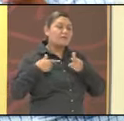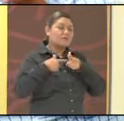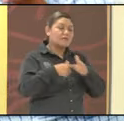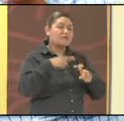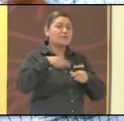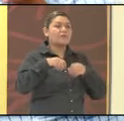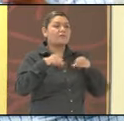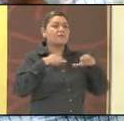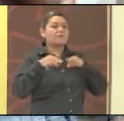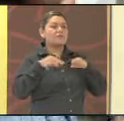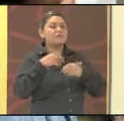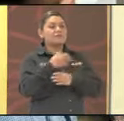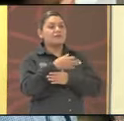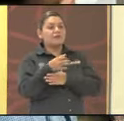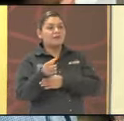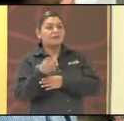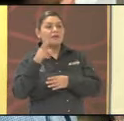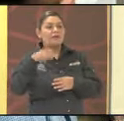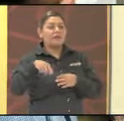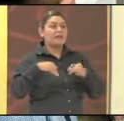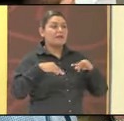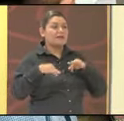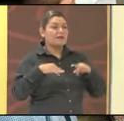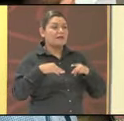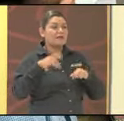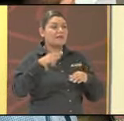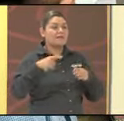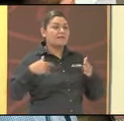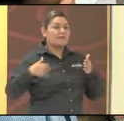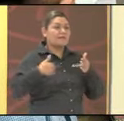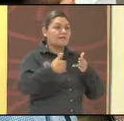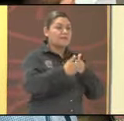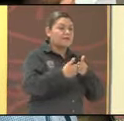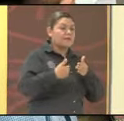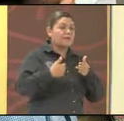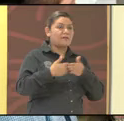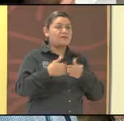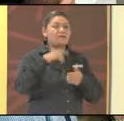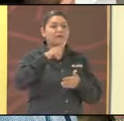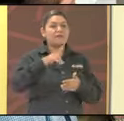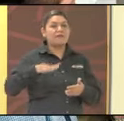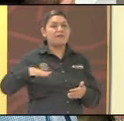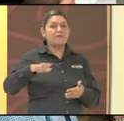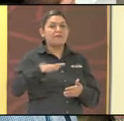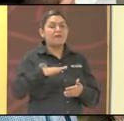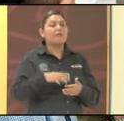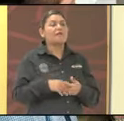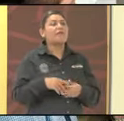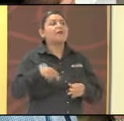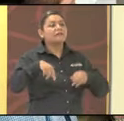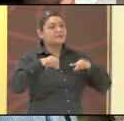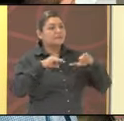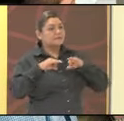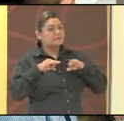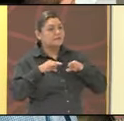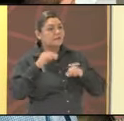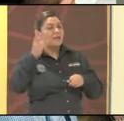trabajos en el campo de los límites municipales oficiales, trabajos de las cuales la Dirección